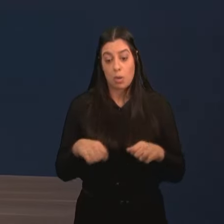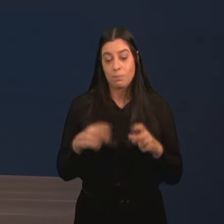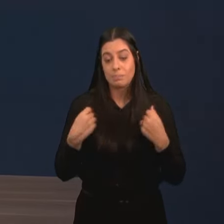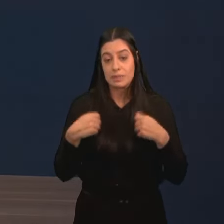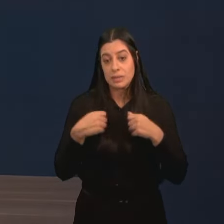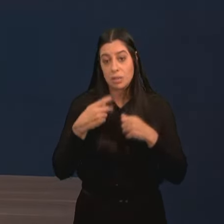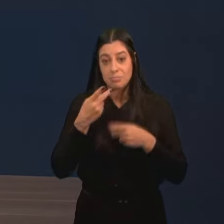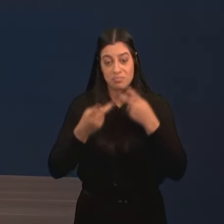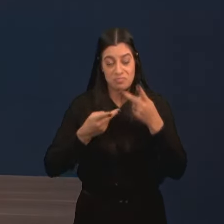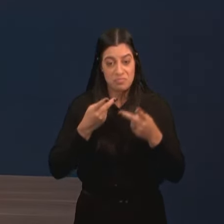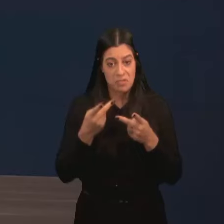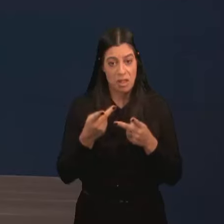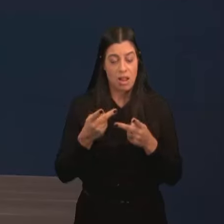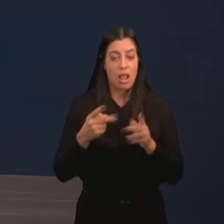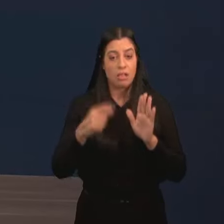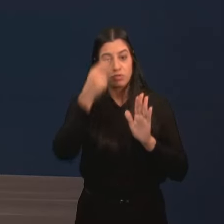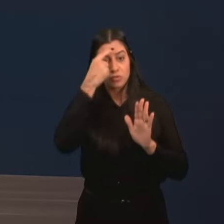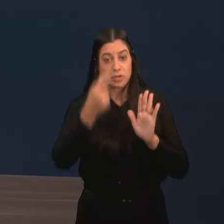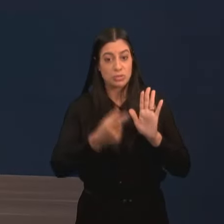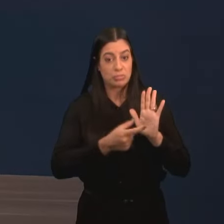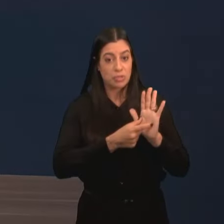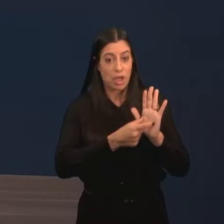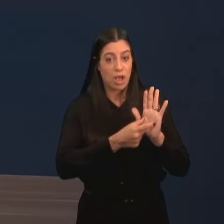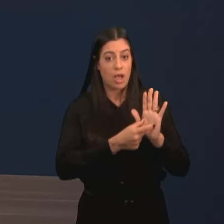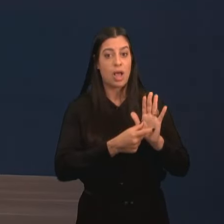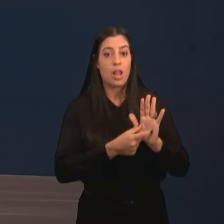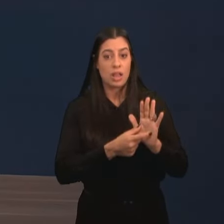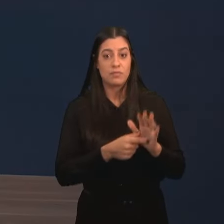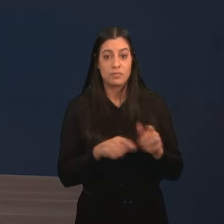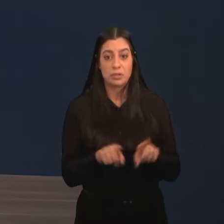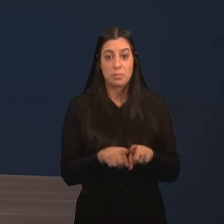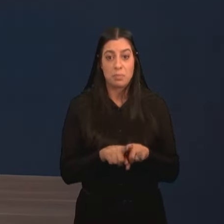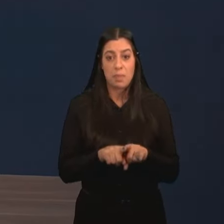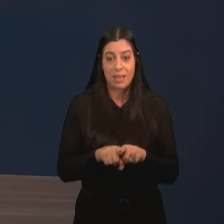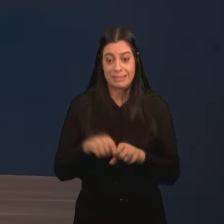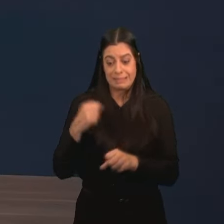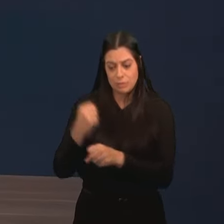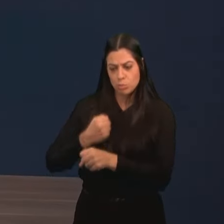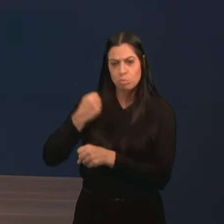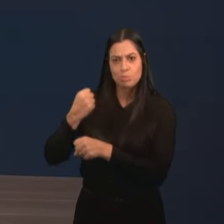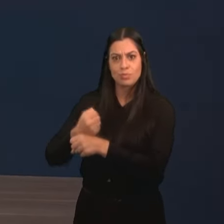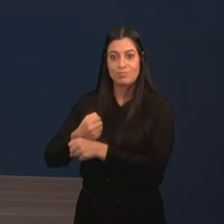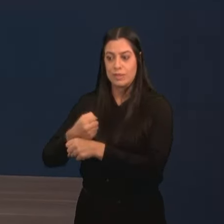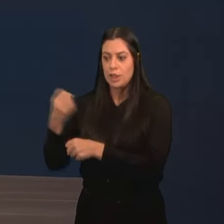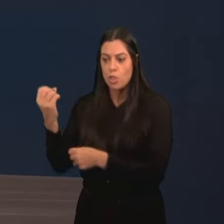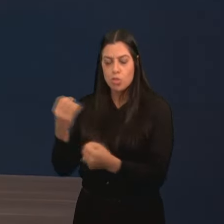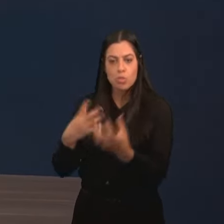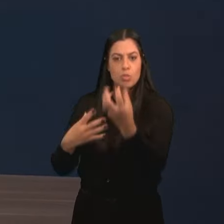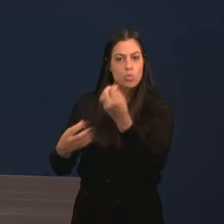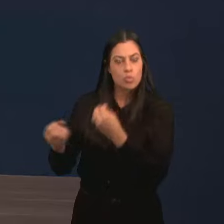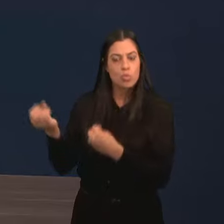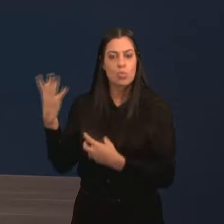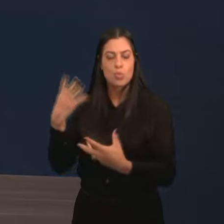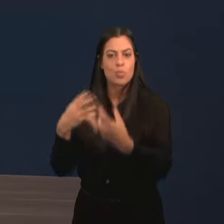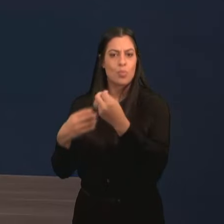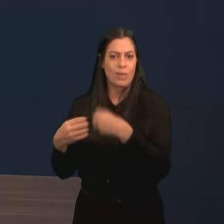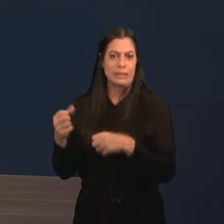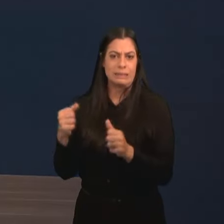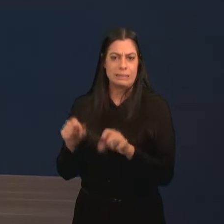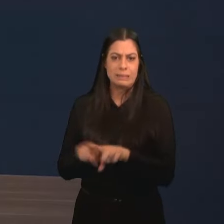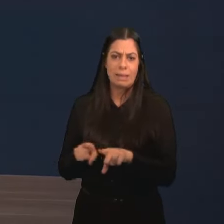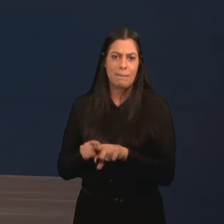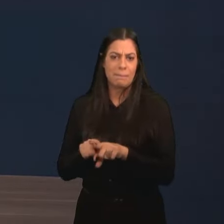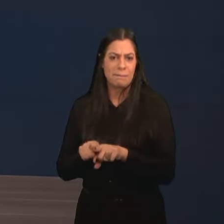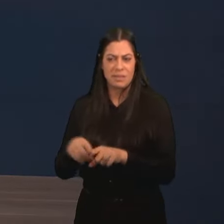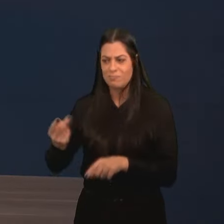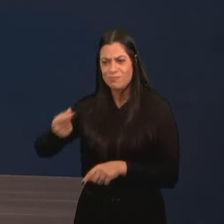que hablar de la tecnología al servicio de la propiedad de la sociedad, haciendo que las construcciones sirvan